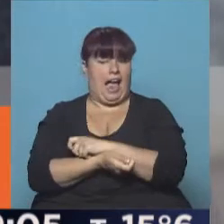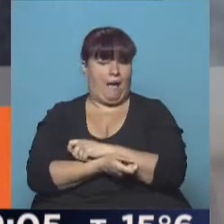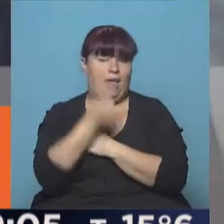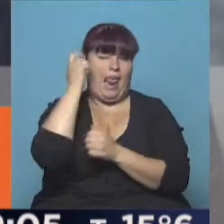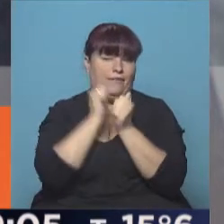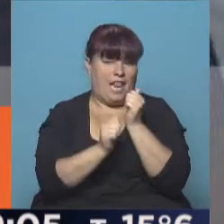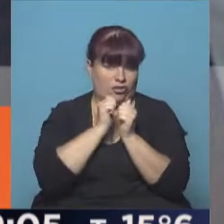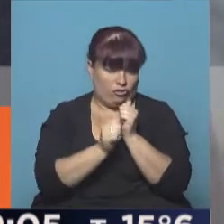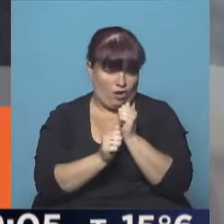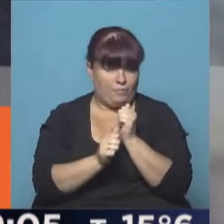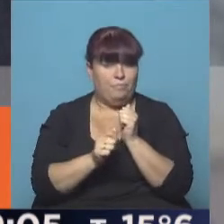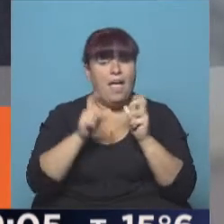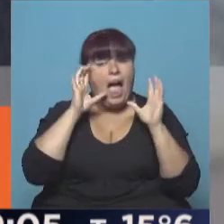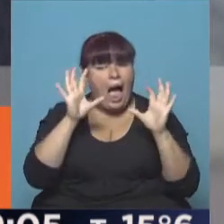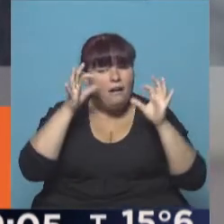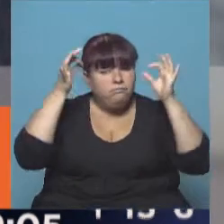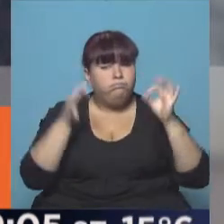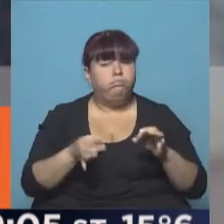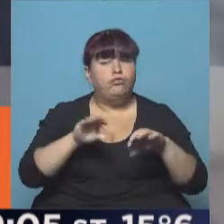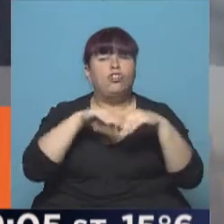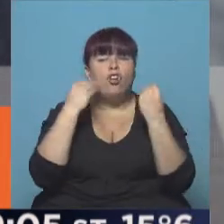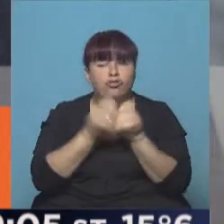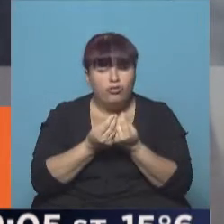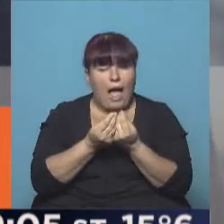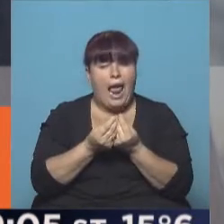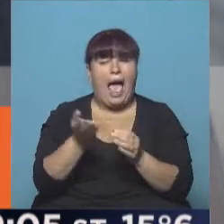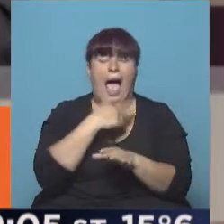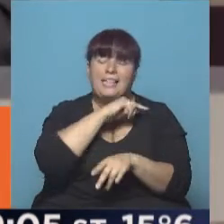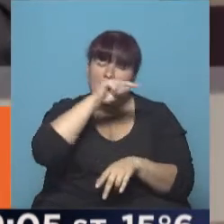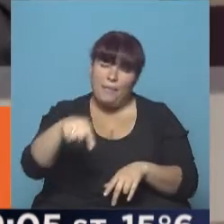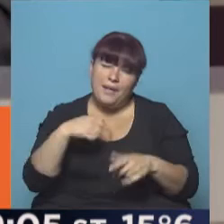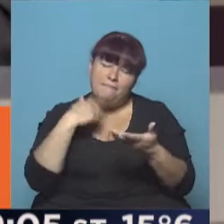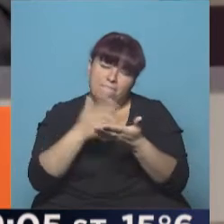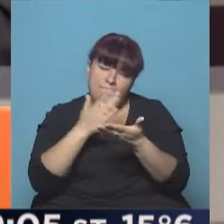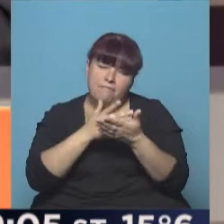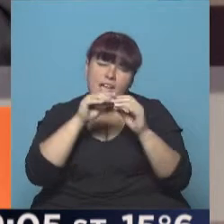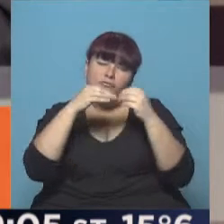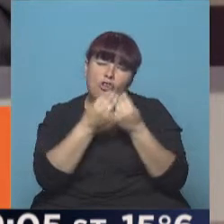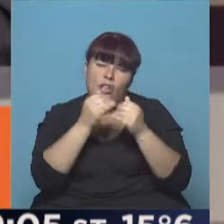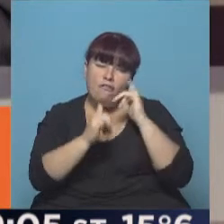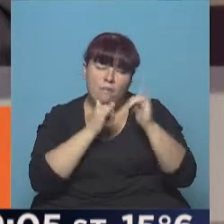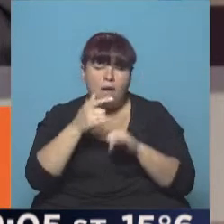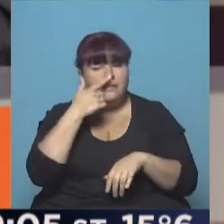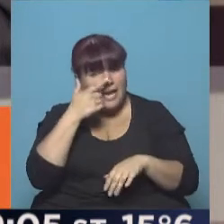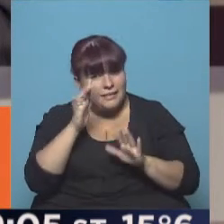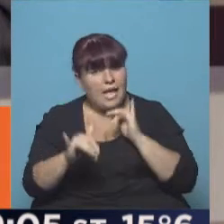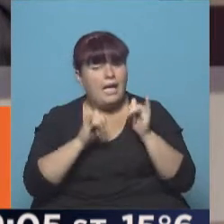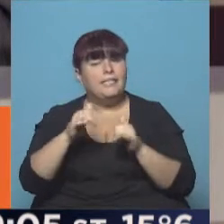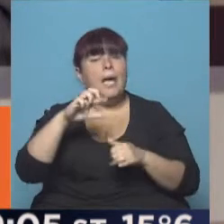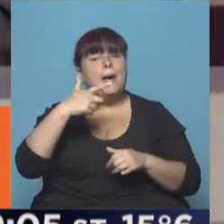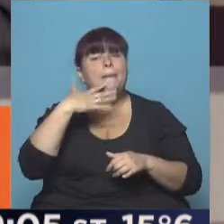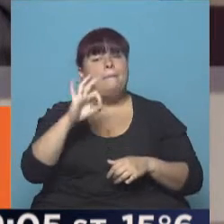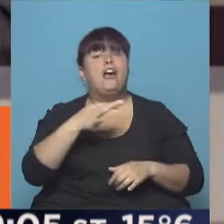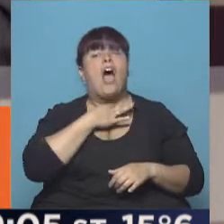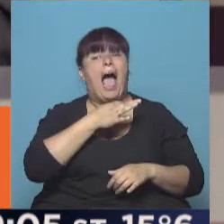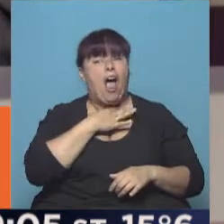histórico. Recordando puntualmente los números, justo antes de venir un poco repasaba esos datos, es interesante marcar en las PASO de